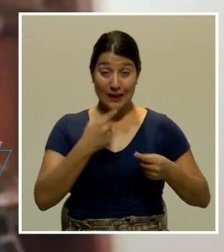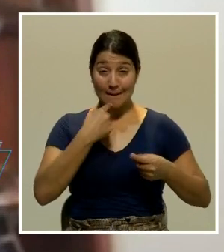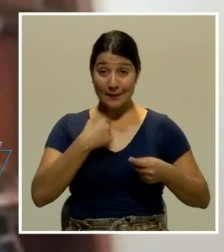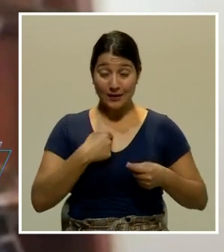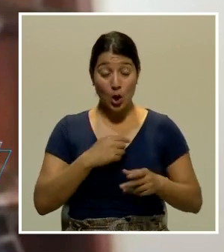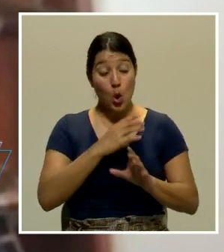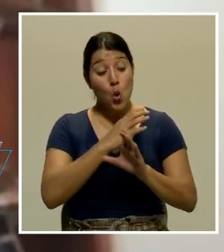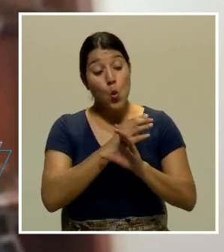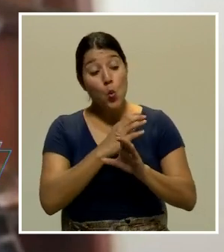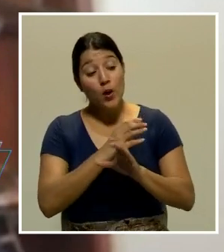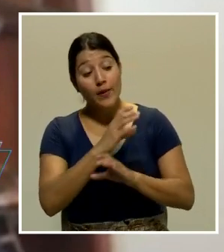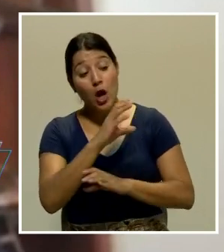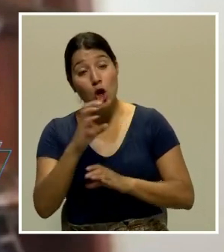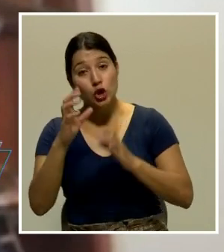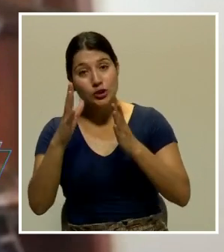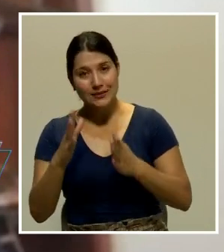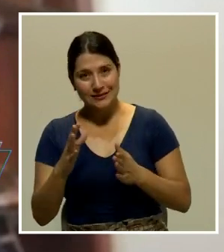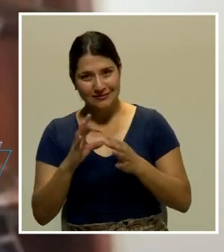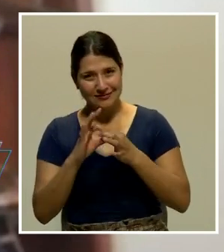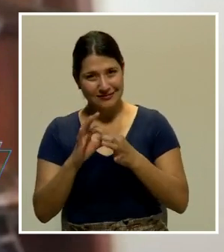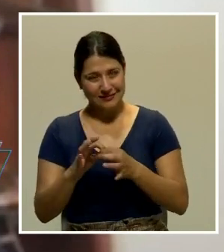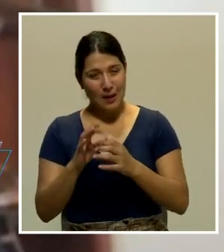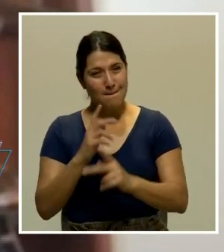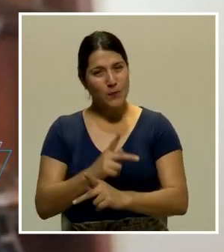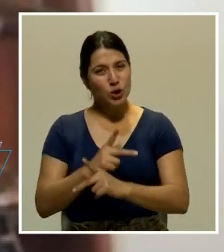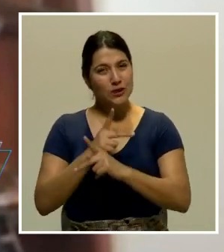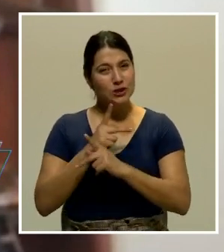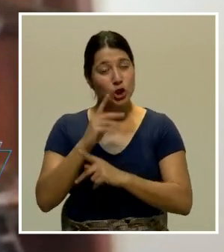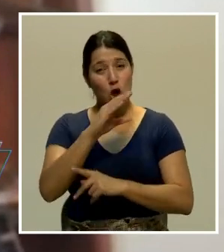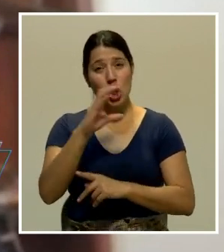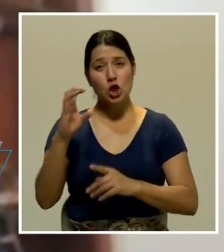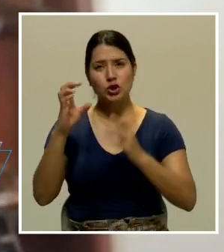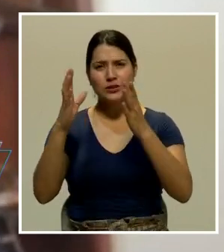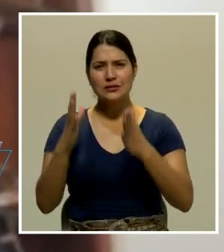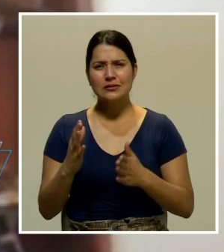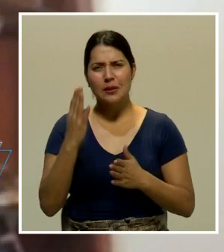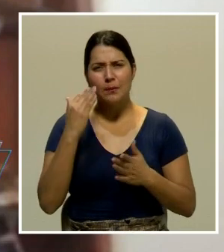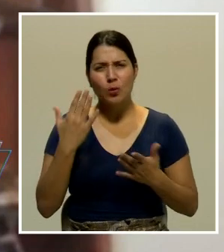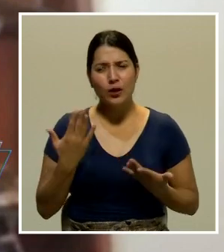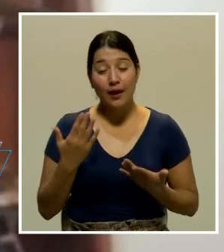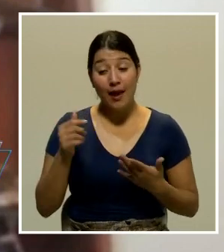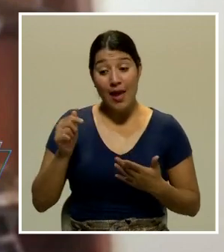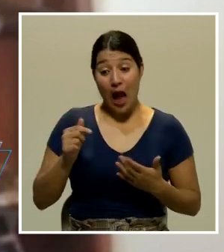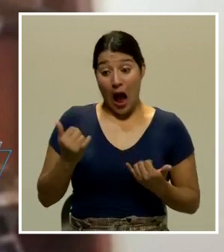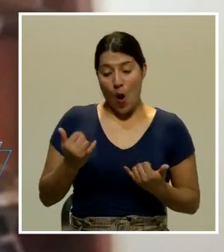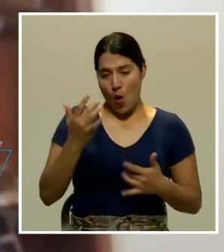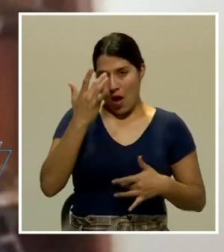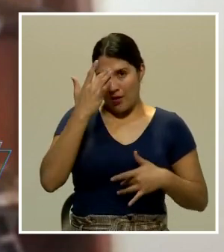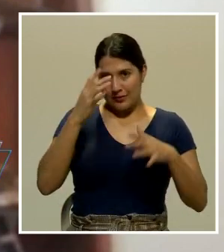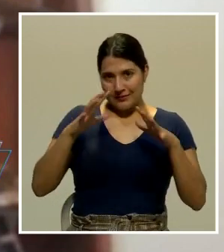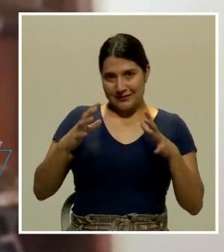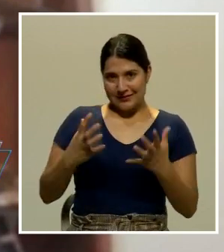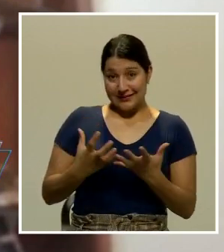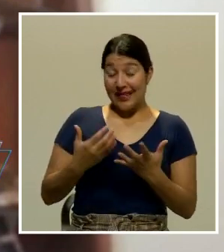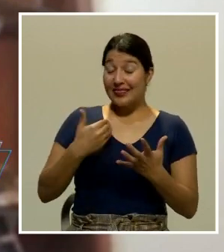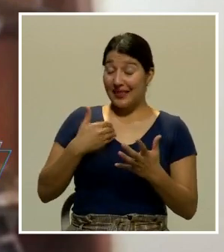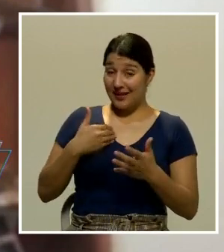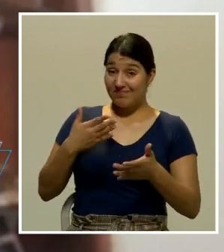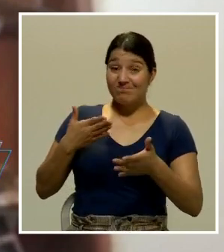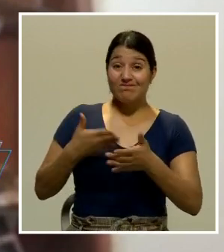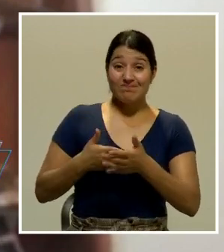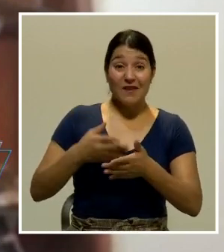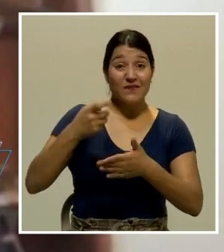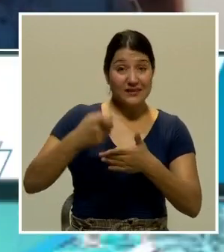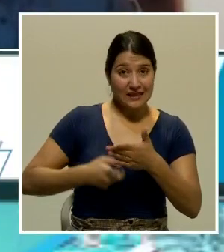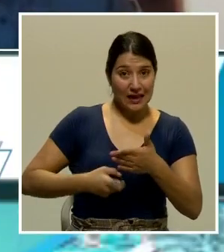costarricenses. Fue un tema de protección de los costarricenses. ¿Por qué? Porque esta pandemia tiene un costo fiscal y ese costo fiscal hay que